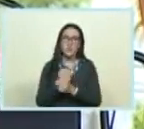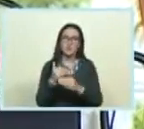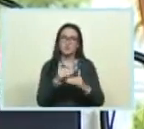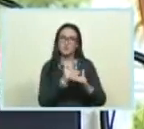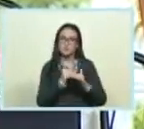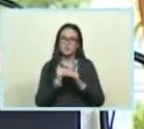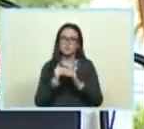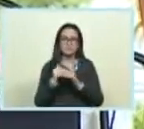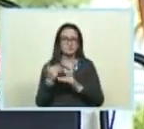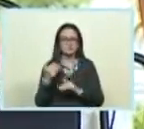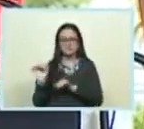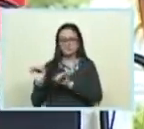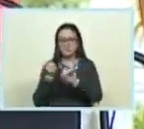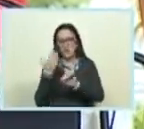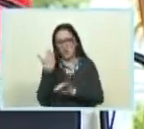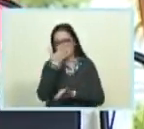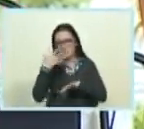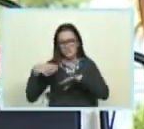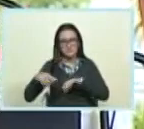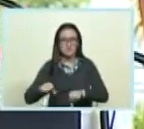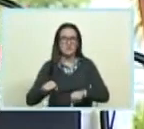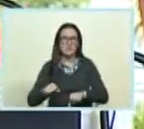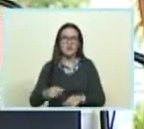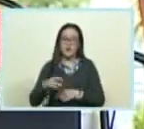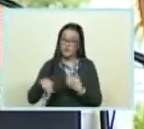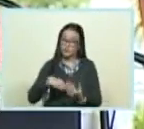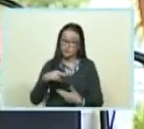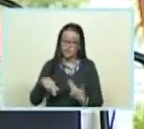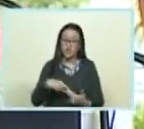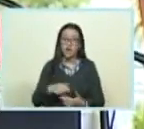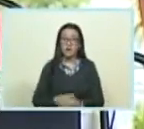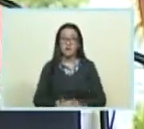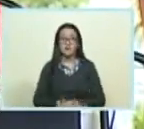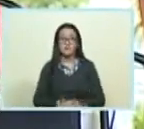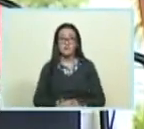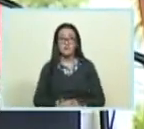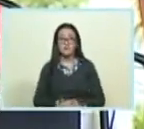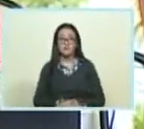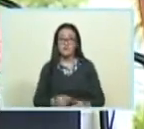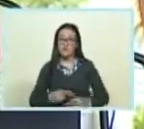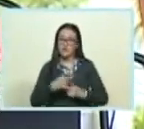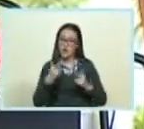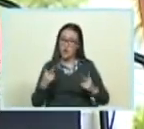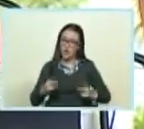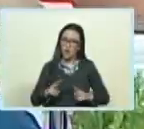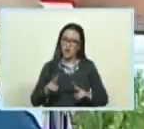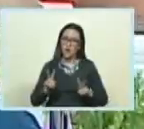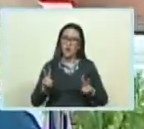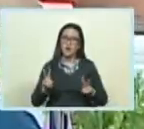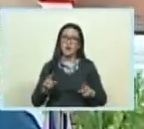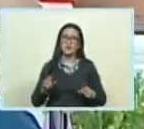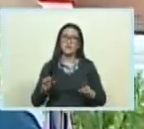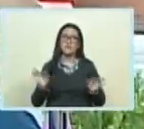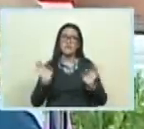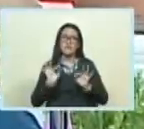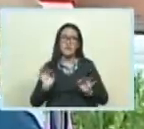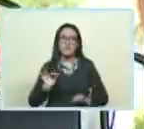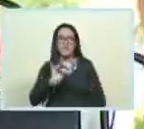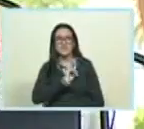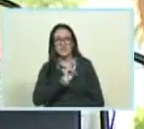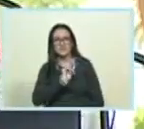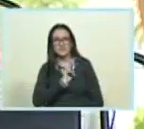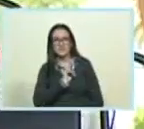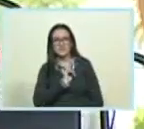valores antiimperialistas, revolucionarios, nacionalistas, en los valores de la nueva venezolanidad, de la identidad.